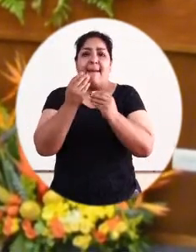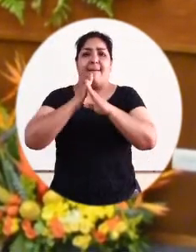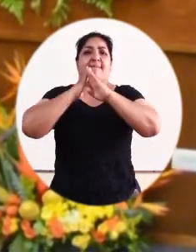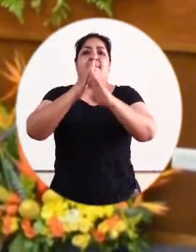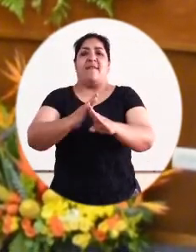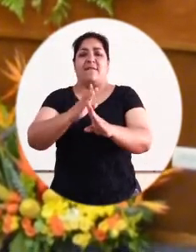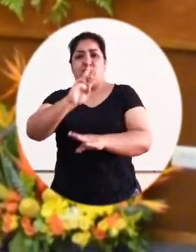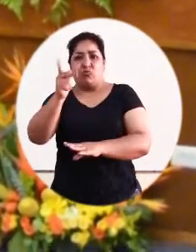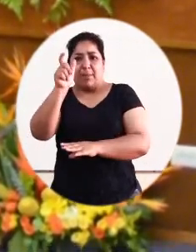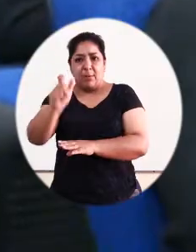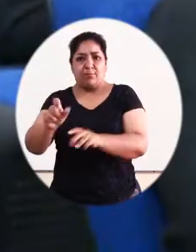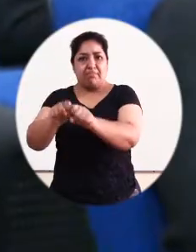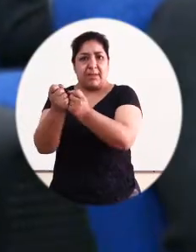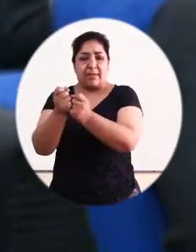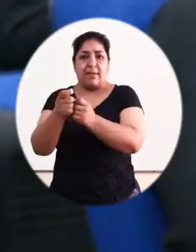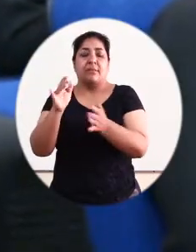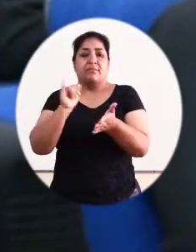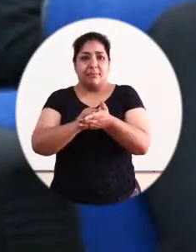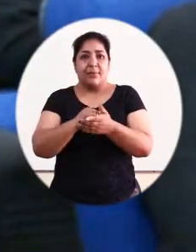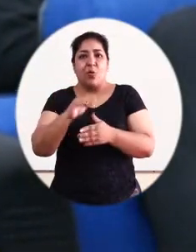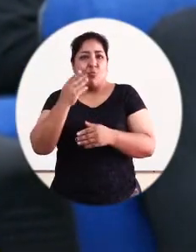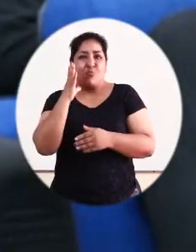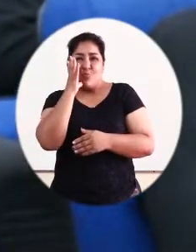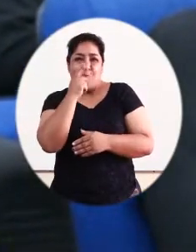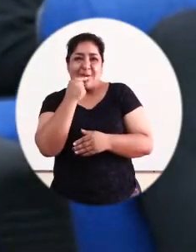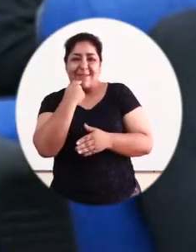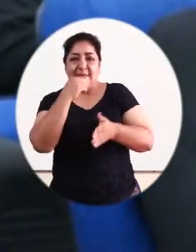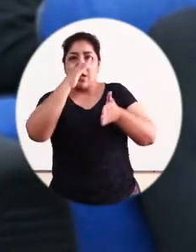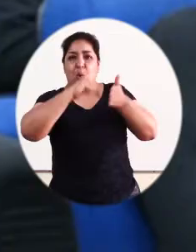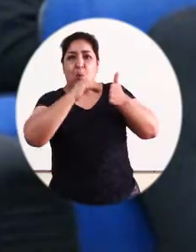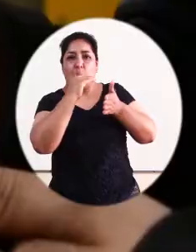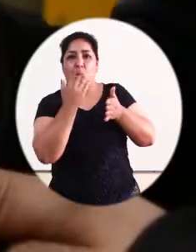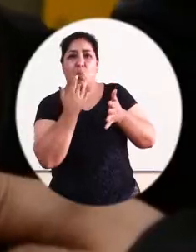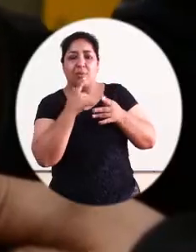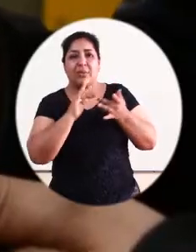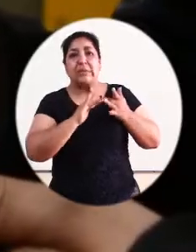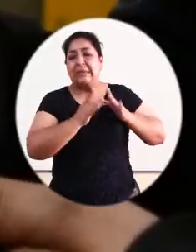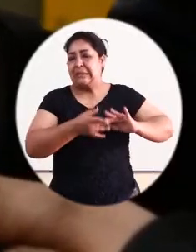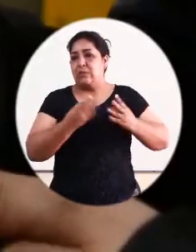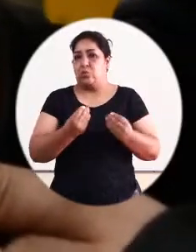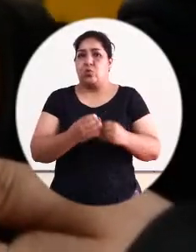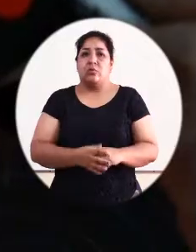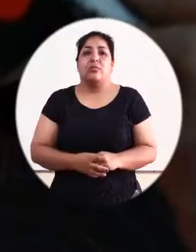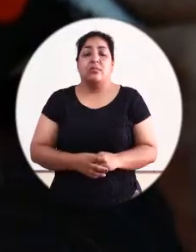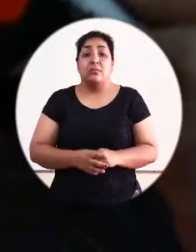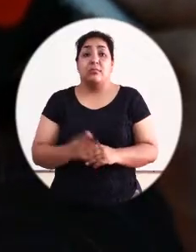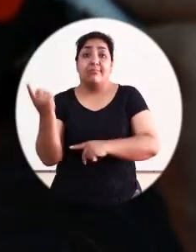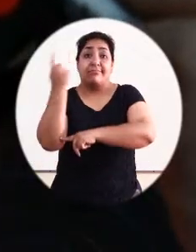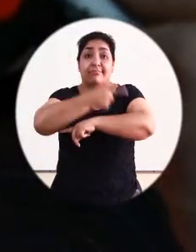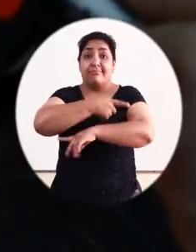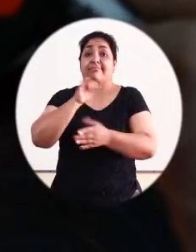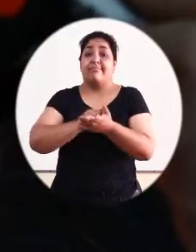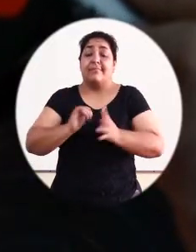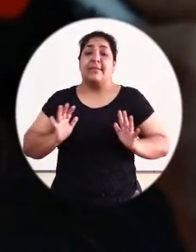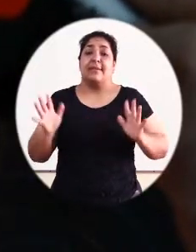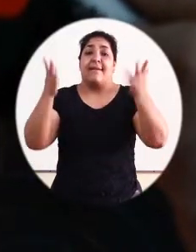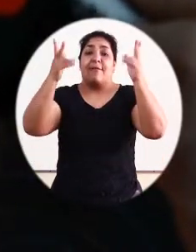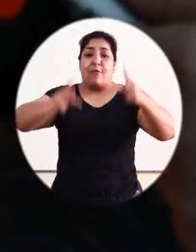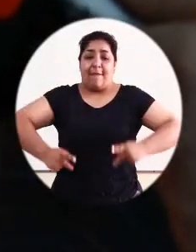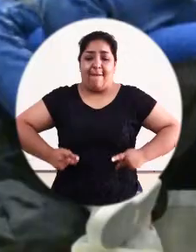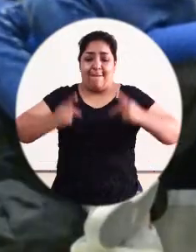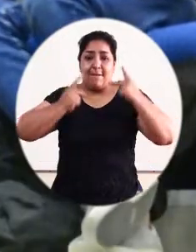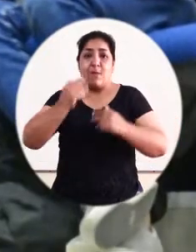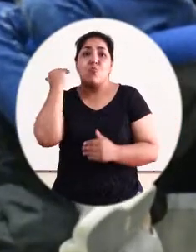hemos todo el mundo dice muy bonito la silueta si es muy bonita pero no saben el dolor que lleva adentro en este día se celebra la vida